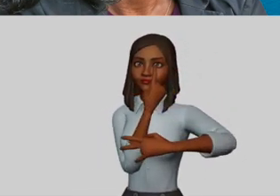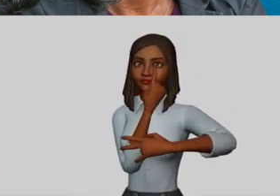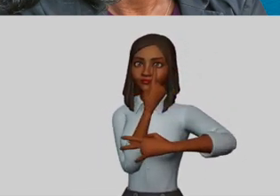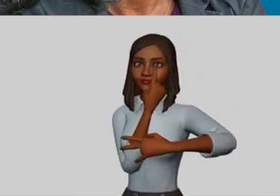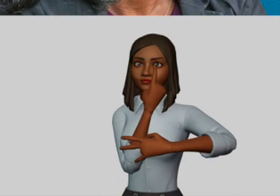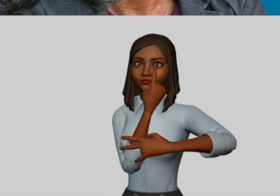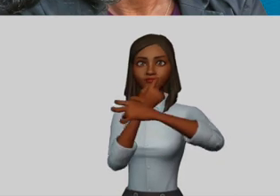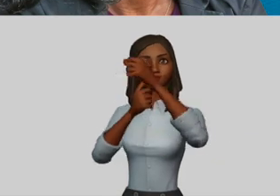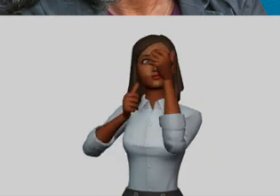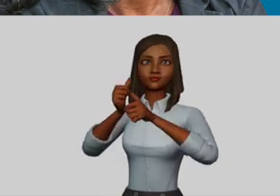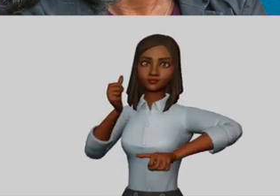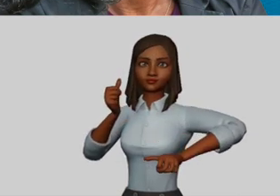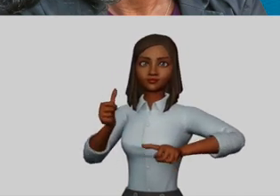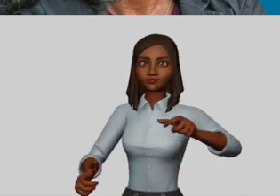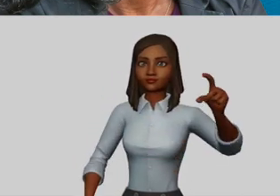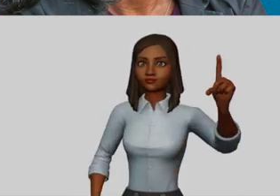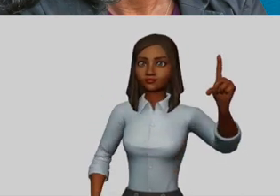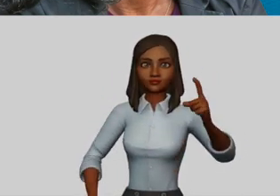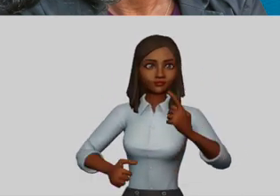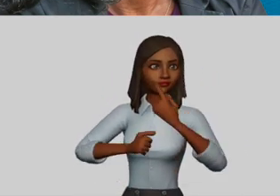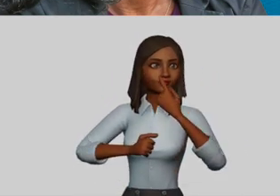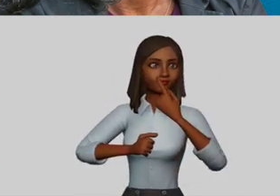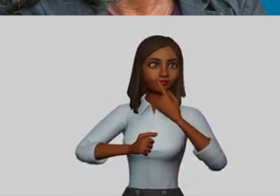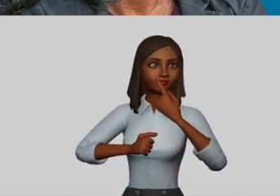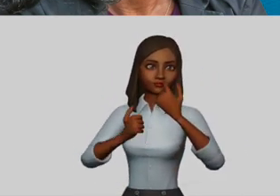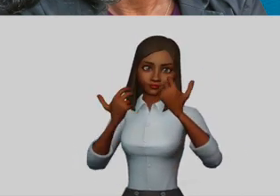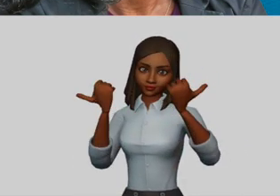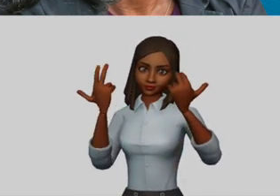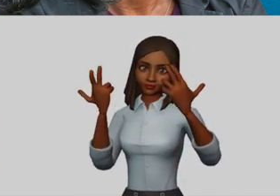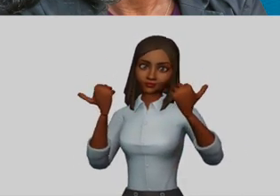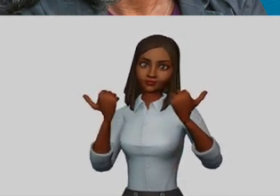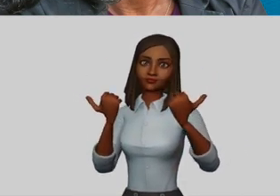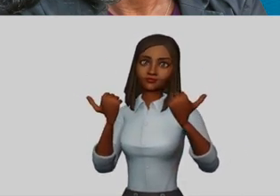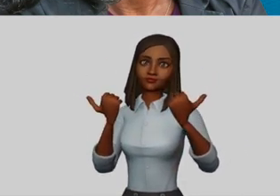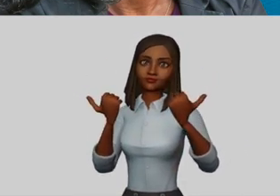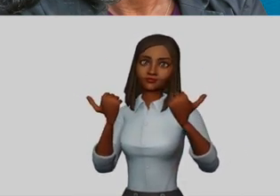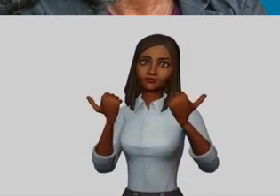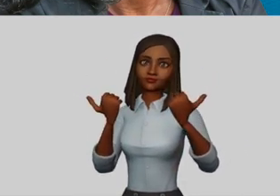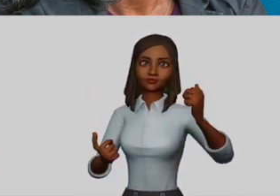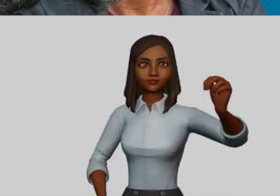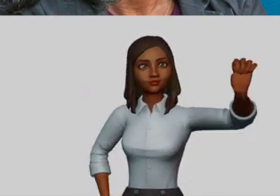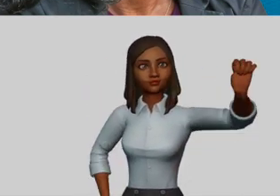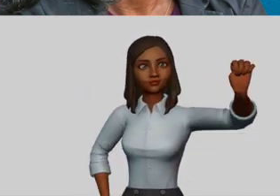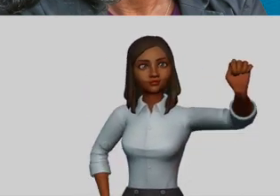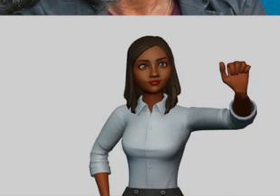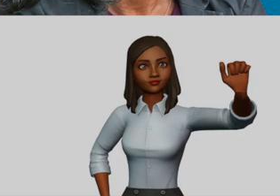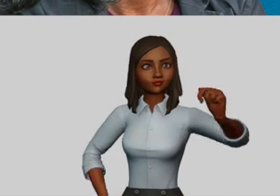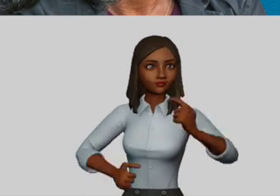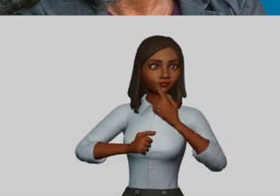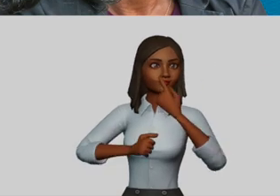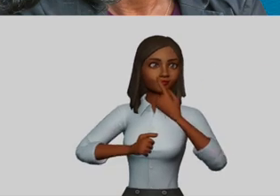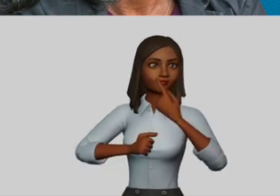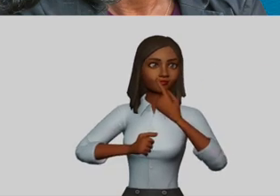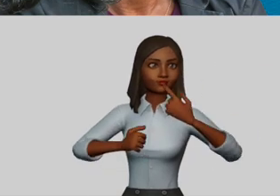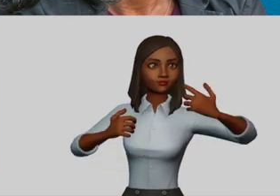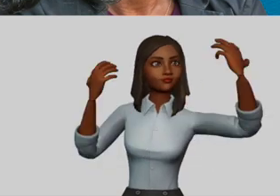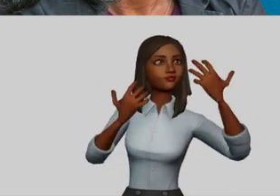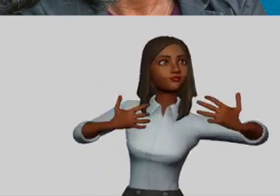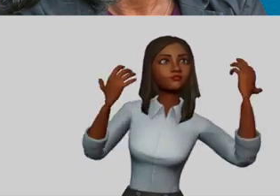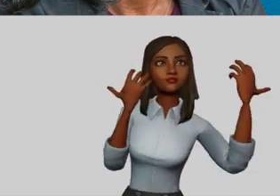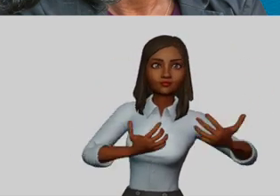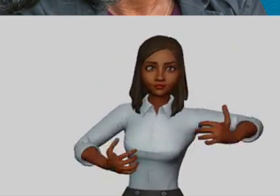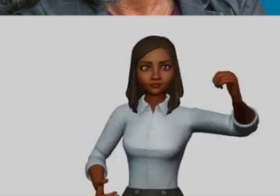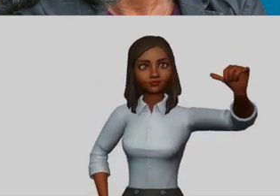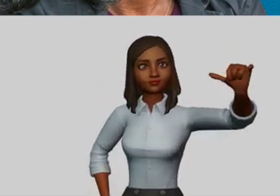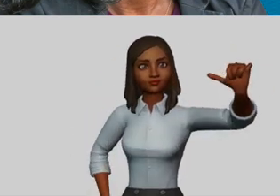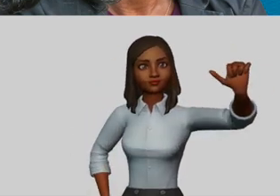No, yo estoy totalmente de acuerdo contigo y lo que tú estás describiendo al final del día,